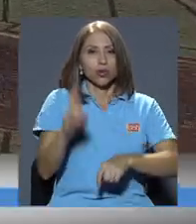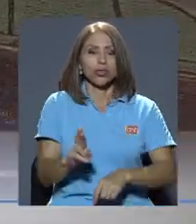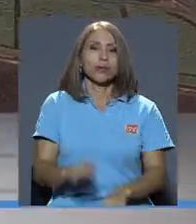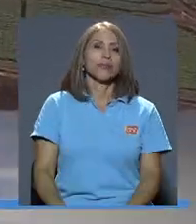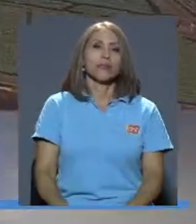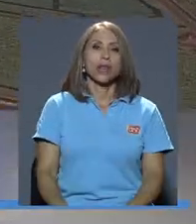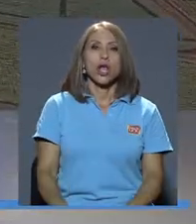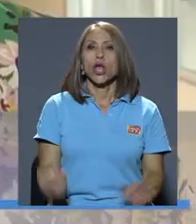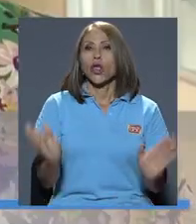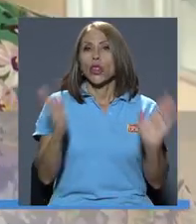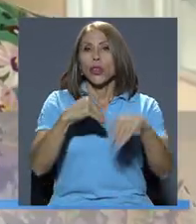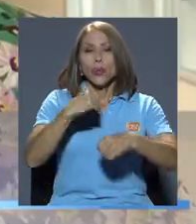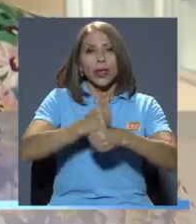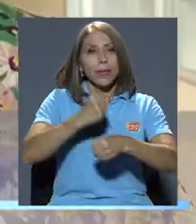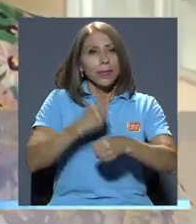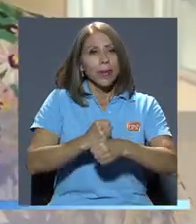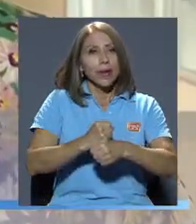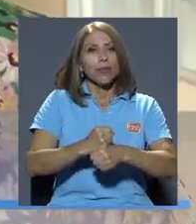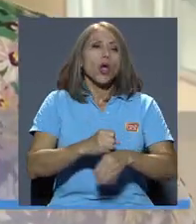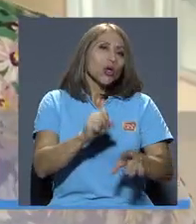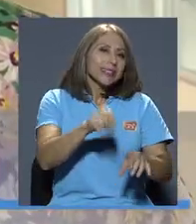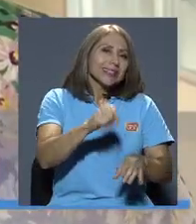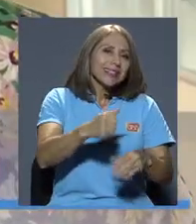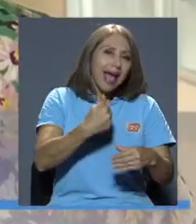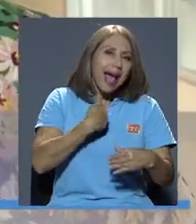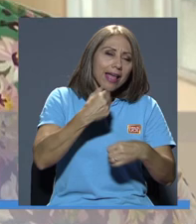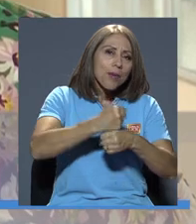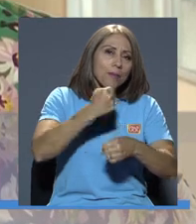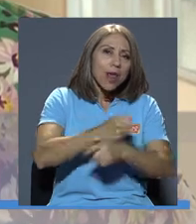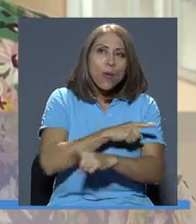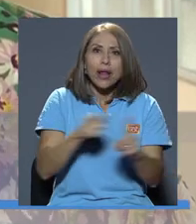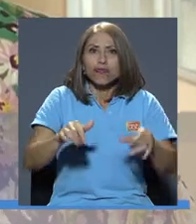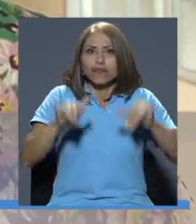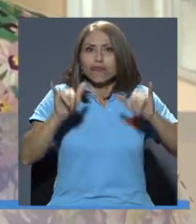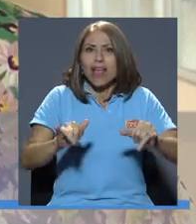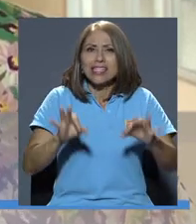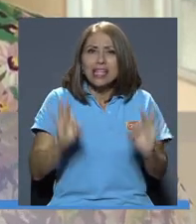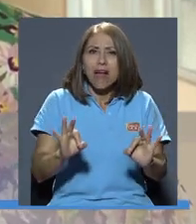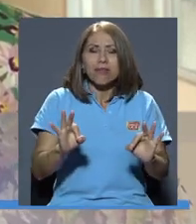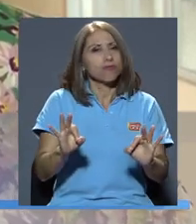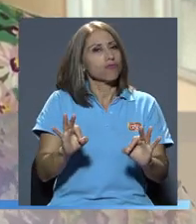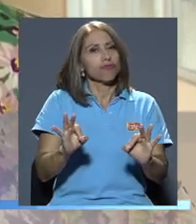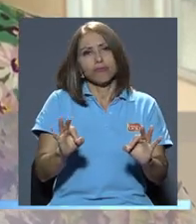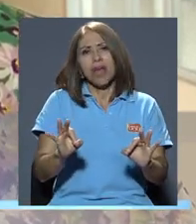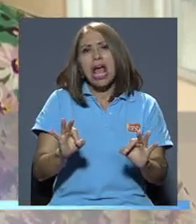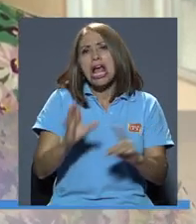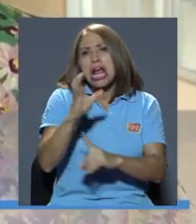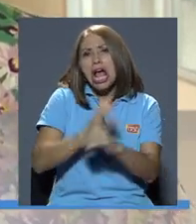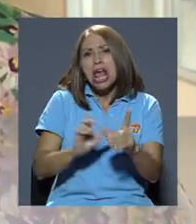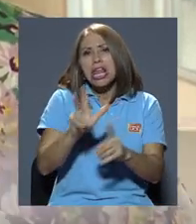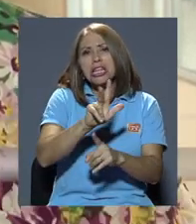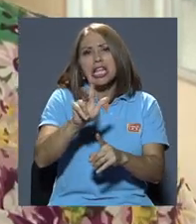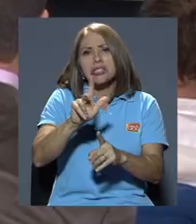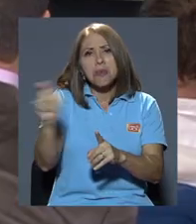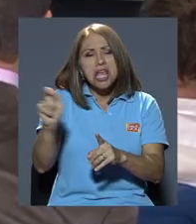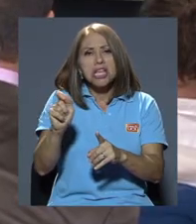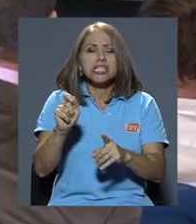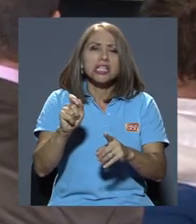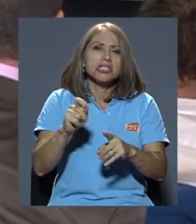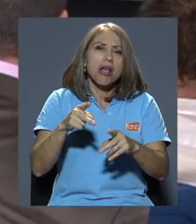Hay empleo, pero no es estable. O sea, a veces los liquidan cada 3 meses, cada